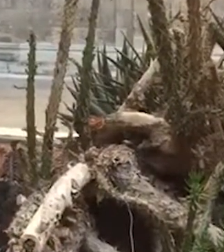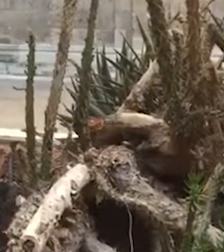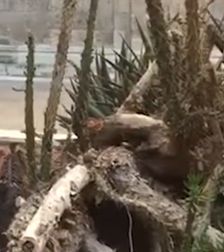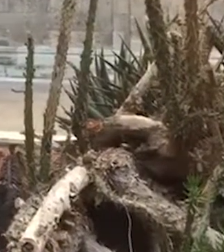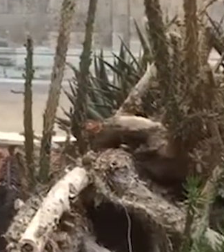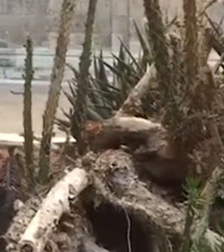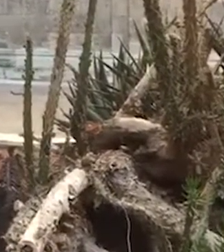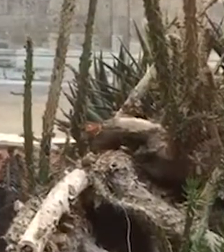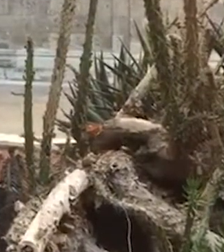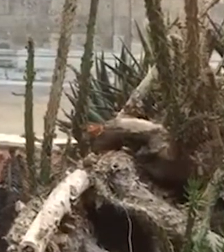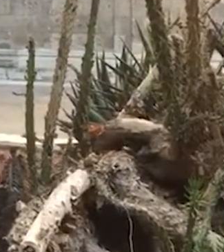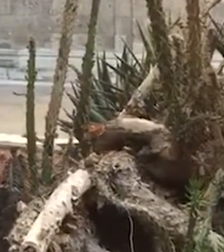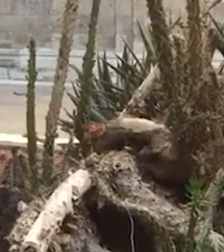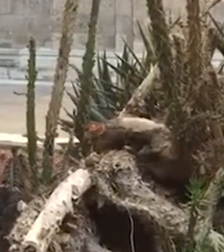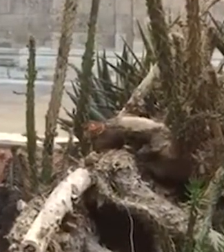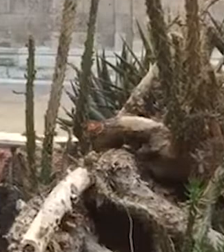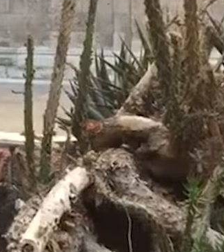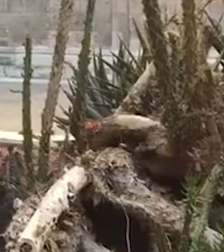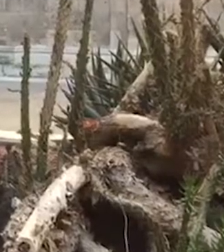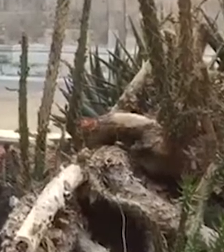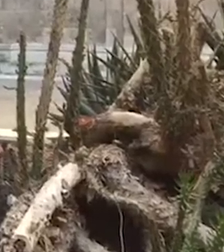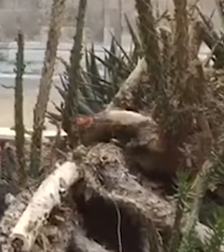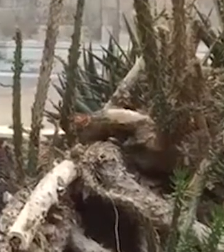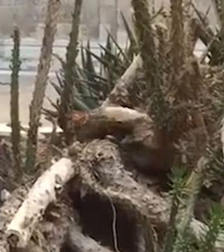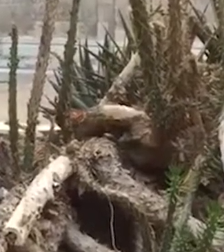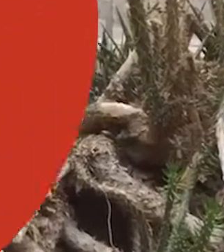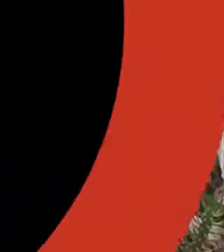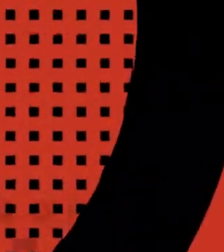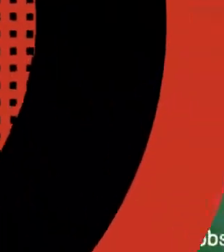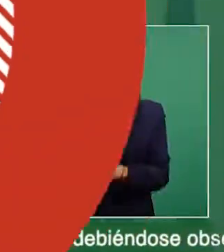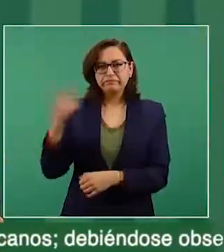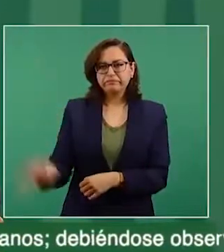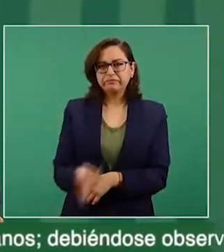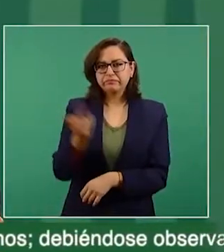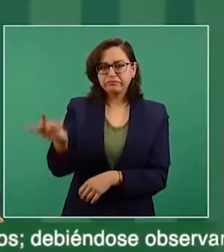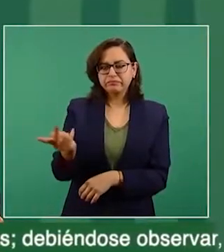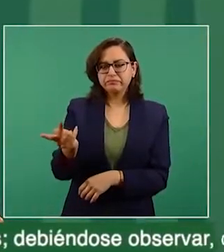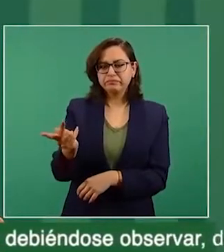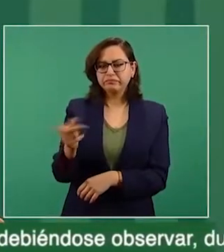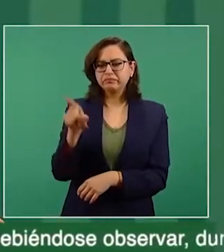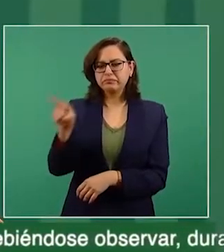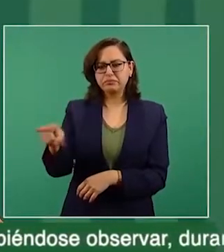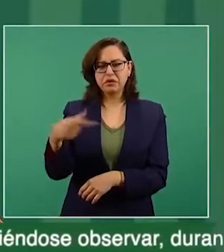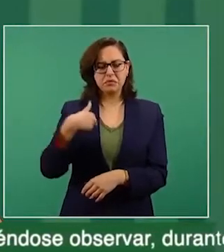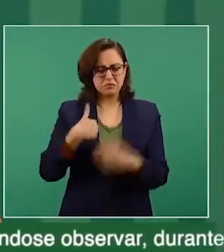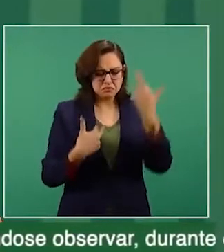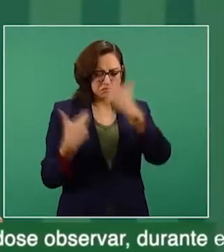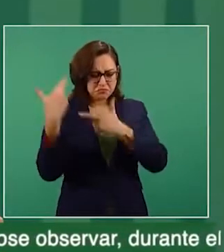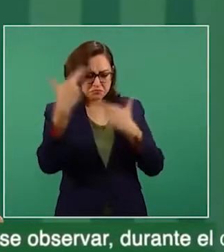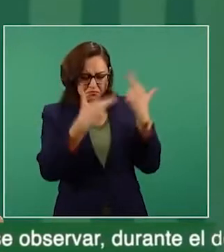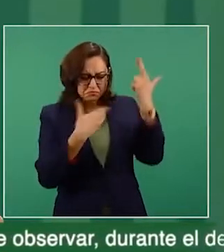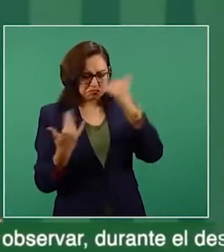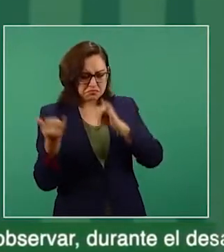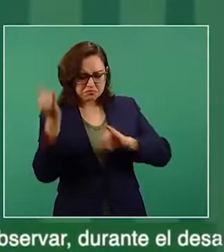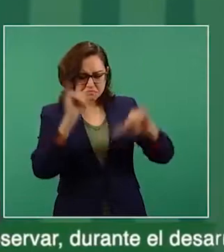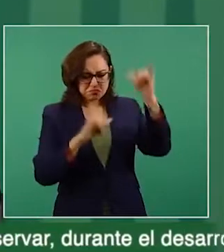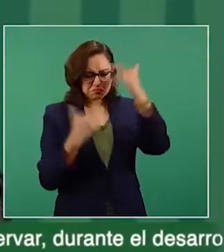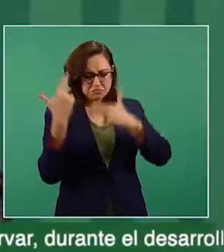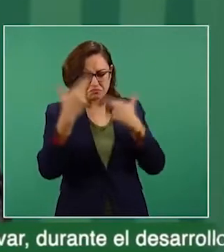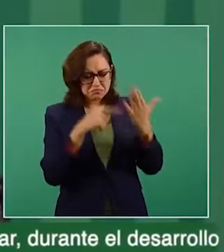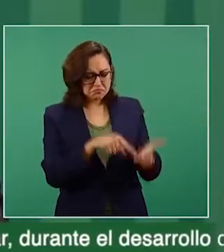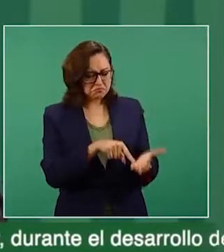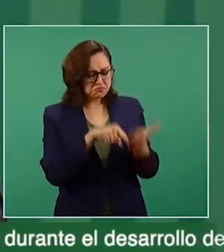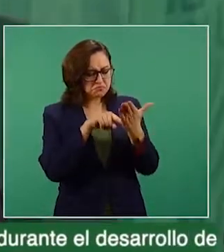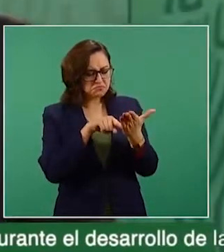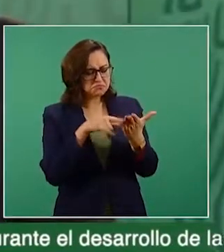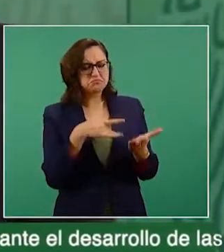vacunación por ahora. Veamos nuevamente cómo lo dijo el tabasqueño. Ellos revisaron mis estudios y